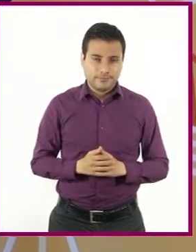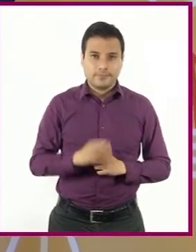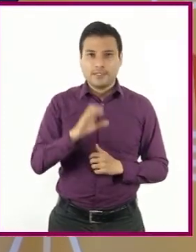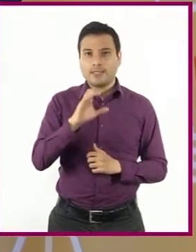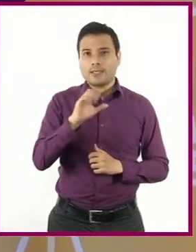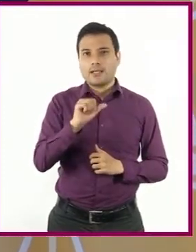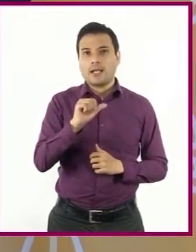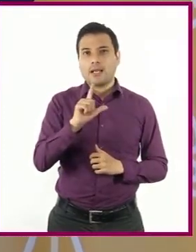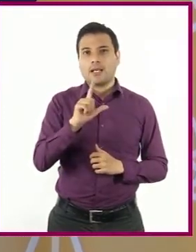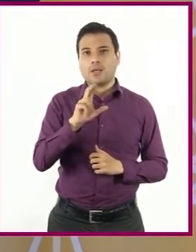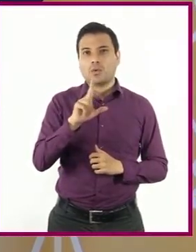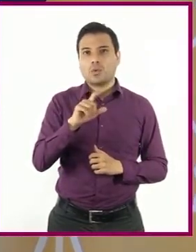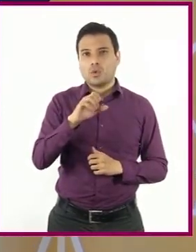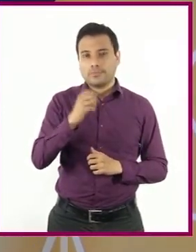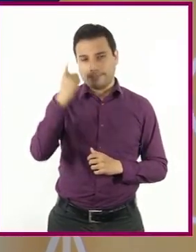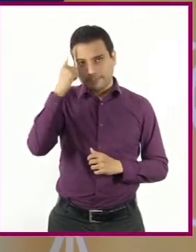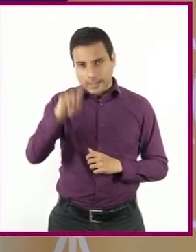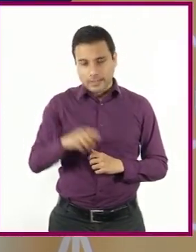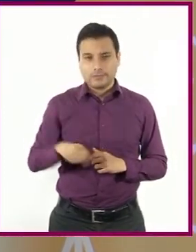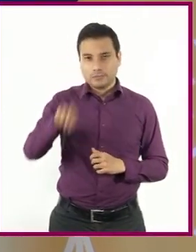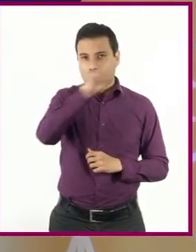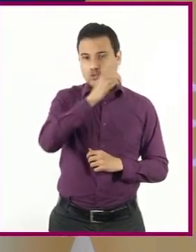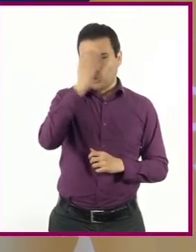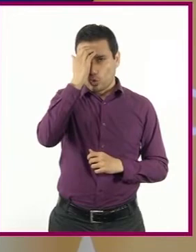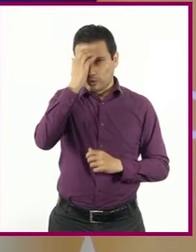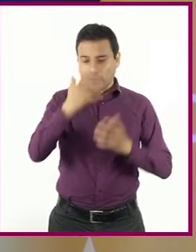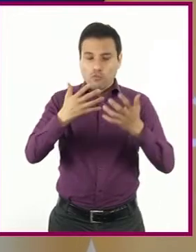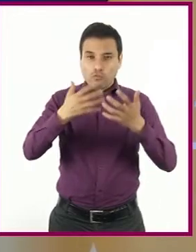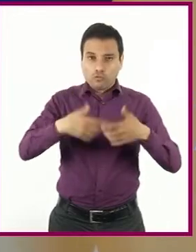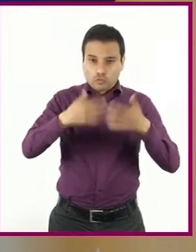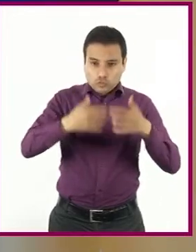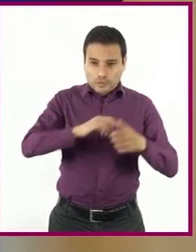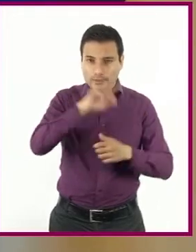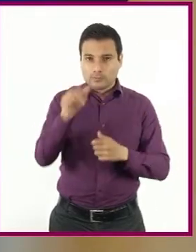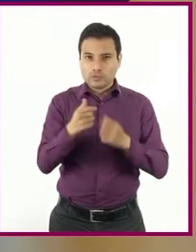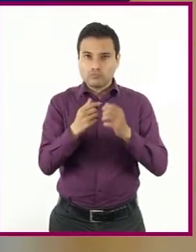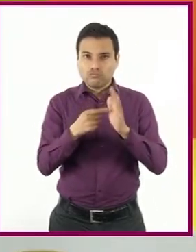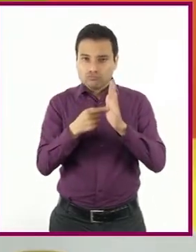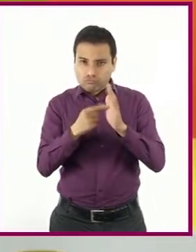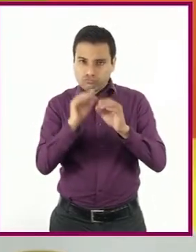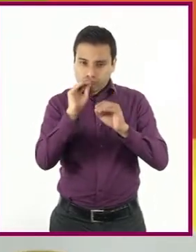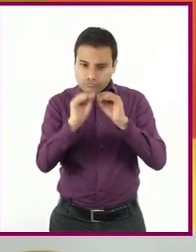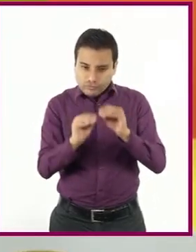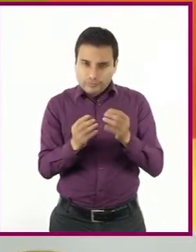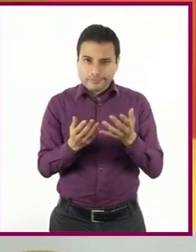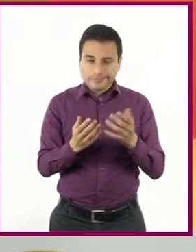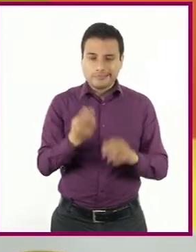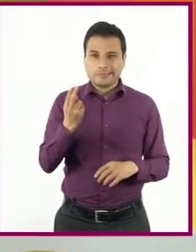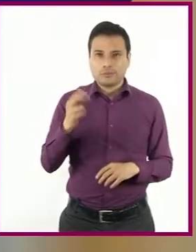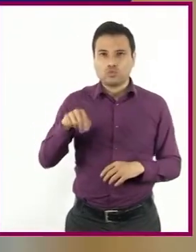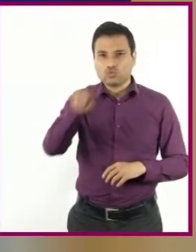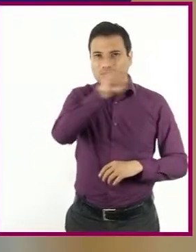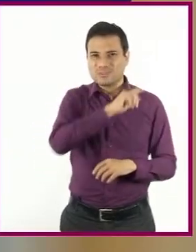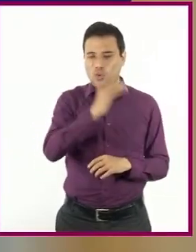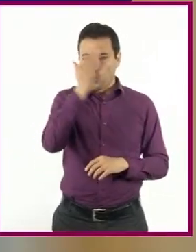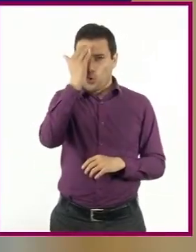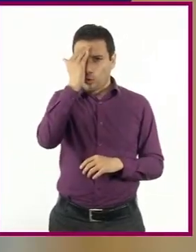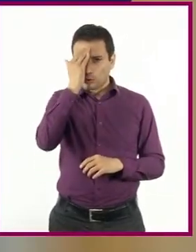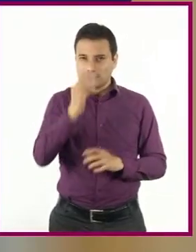cálculo para el estudio de funciones que permitan buscar modelos de ajuste de datos, estudiar cualitativa